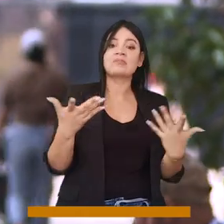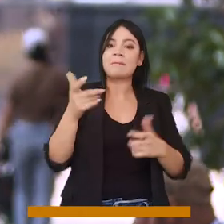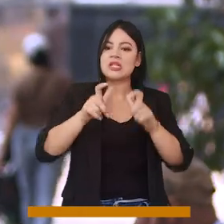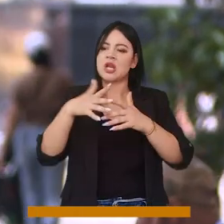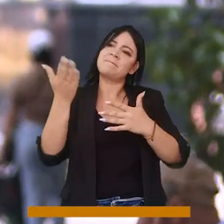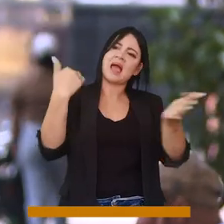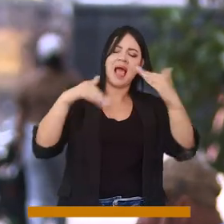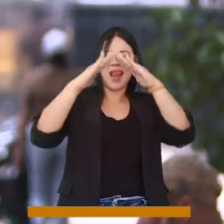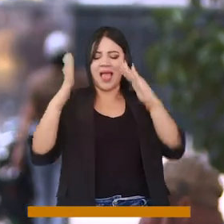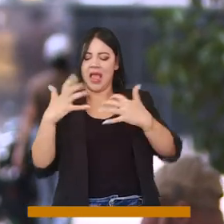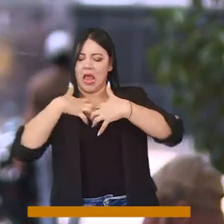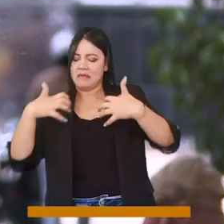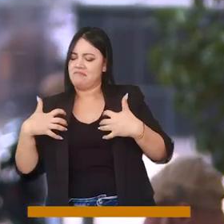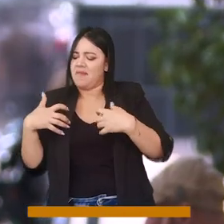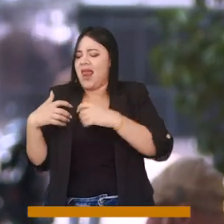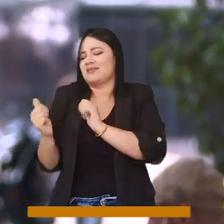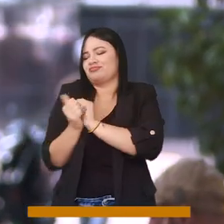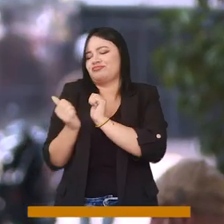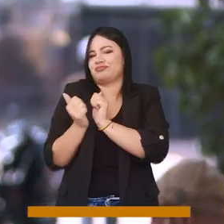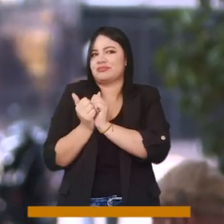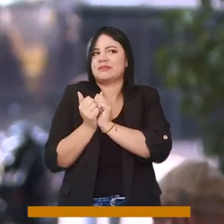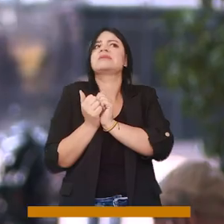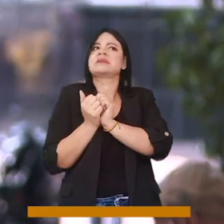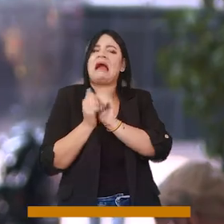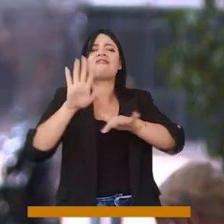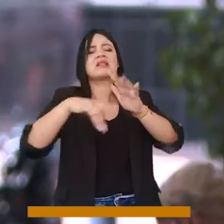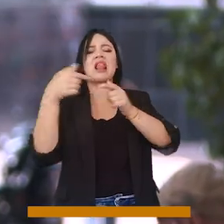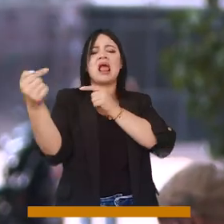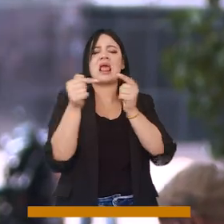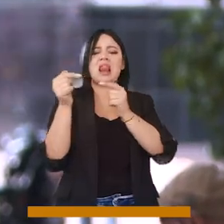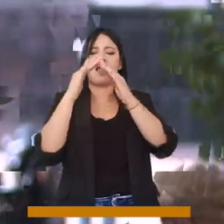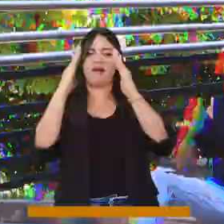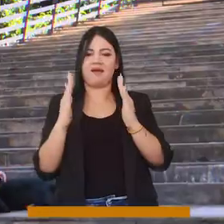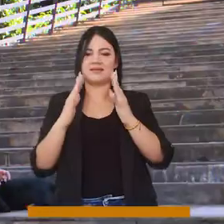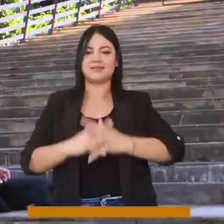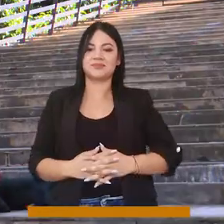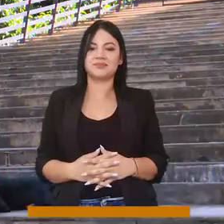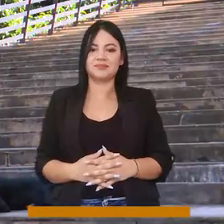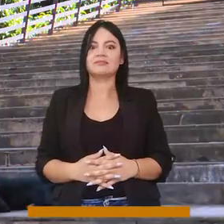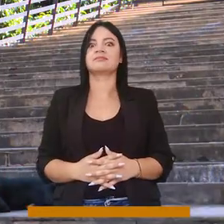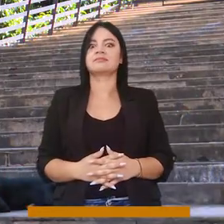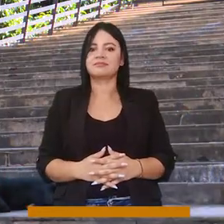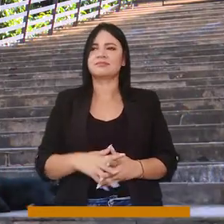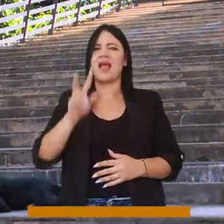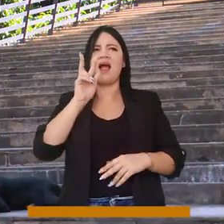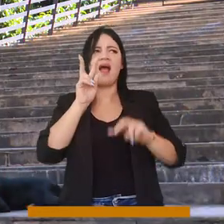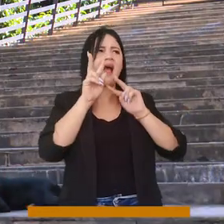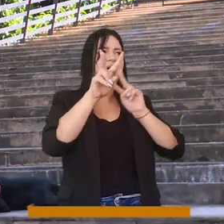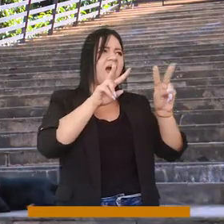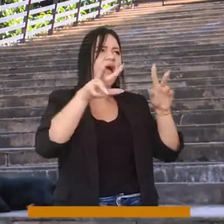personas con animales de compañía y eso empieza además a generar conflictos de convivencia. Se pudo evidenciar que